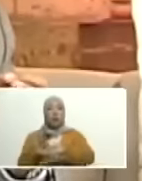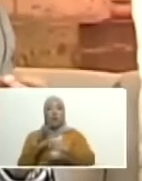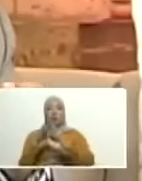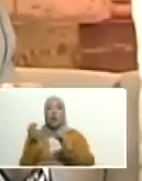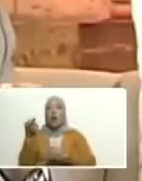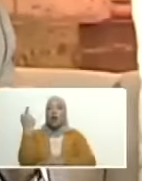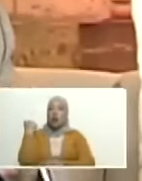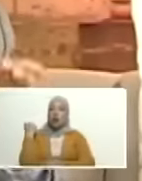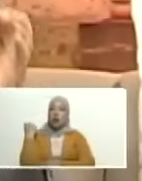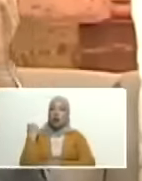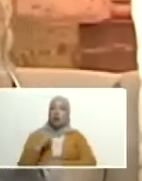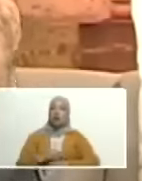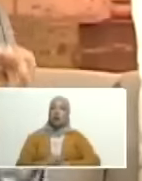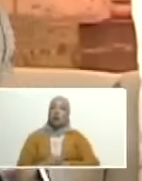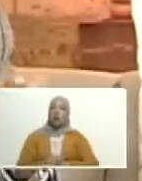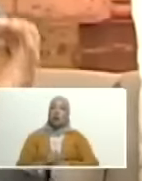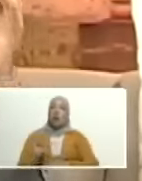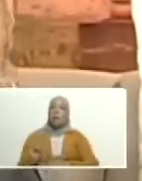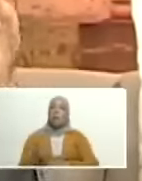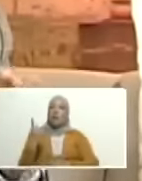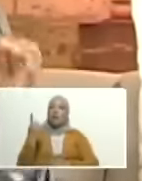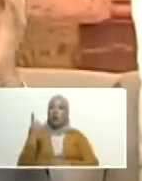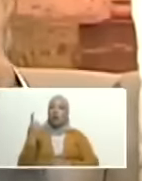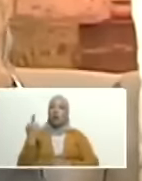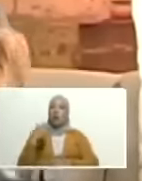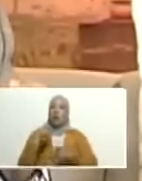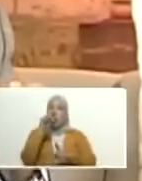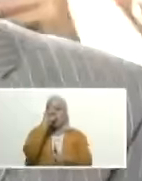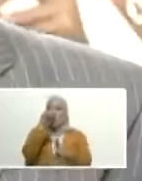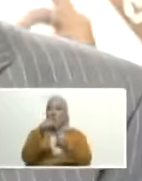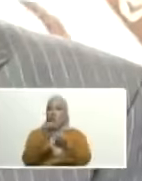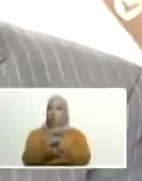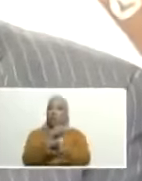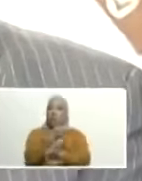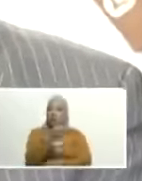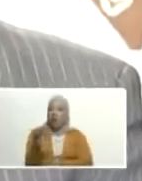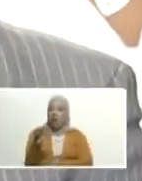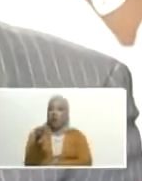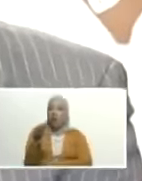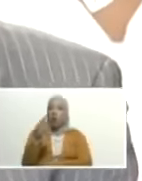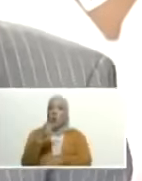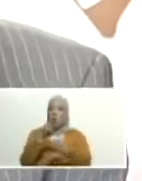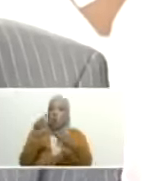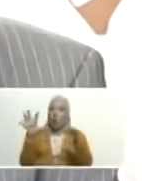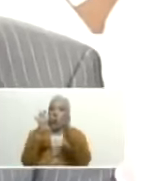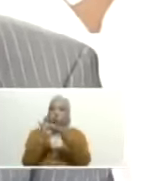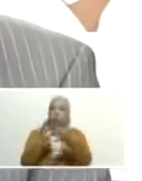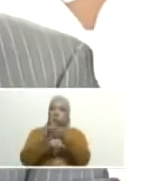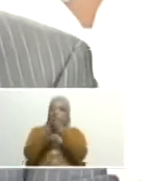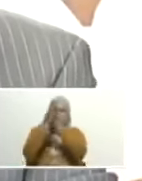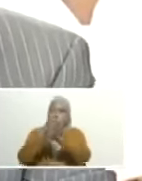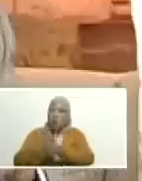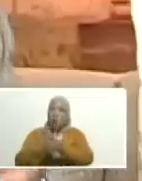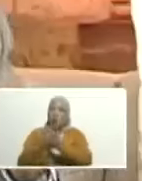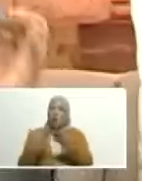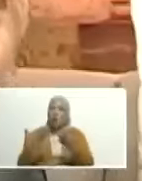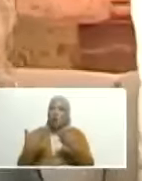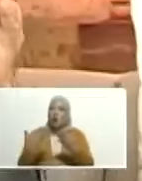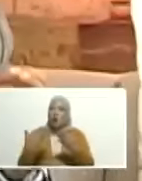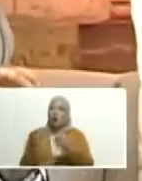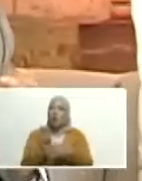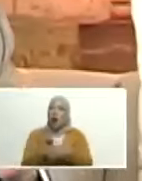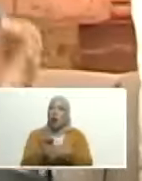dije ayer, el primer paso en la dirección correcta para un levantamiento progresivo